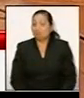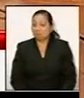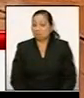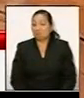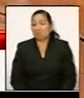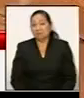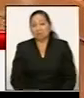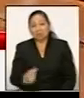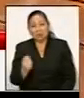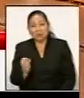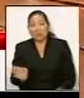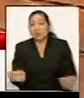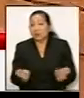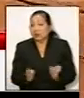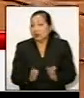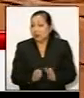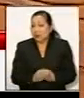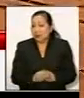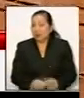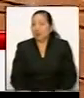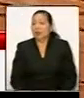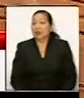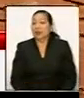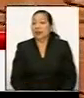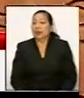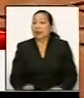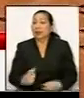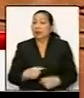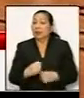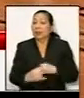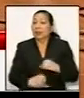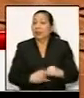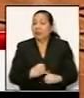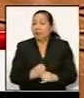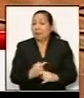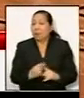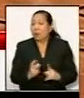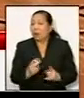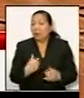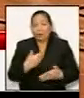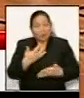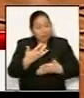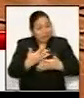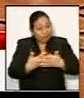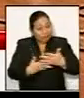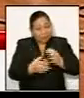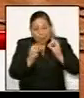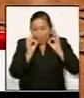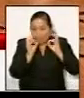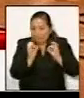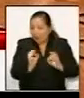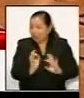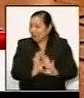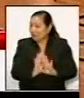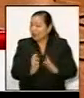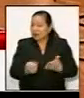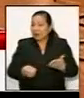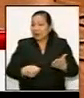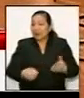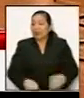yo entiendo que hay un conjunto de convenios internacionales sobre eso no tengo una lista precisa el perú los ha firmado